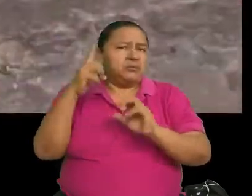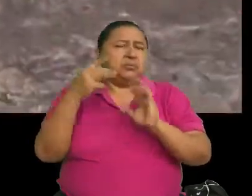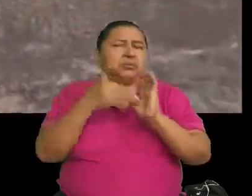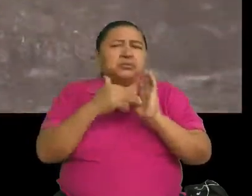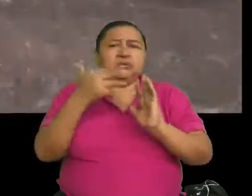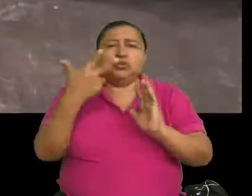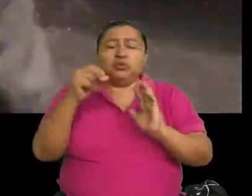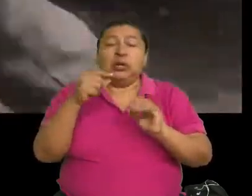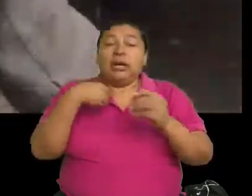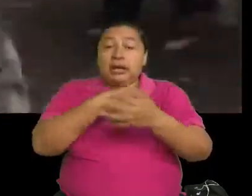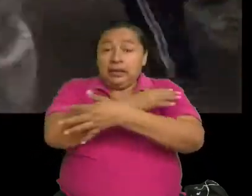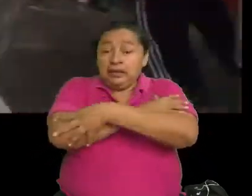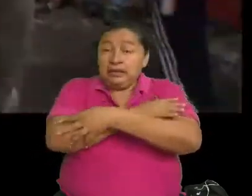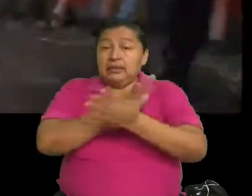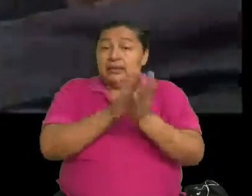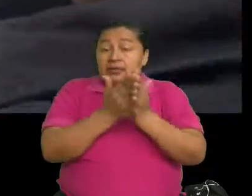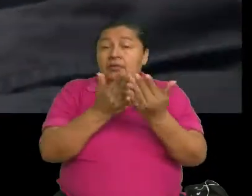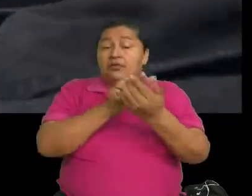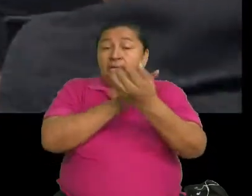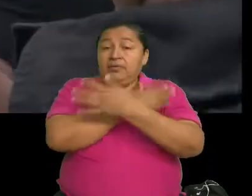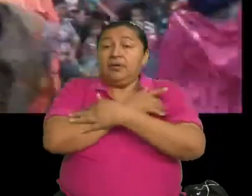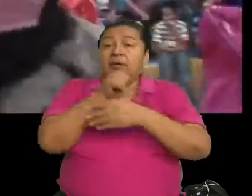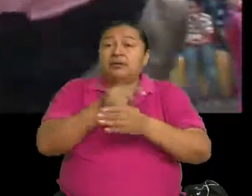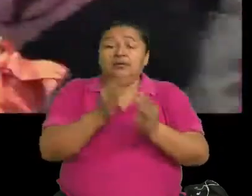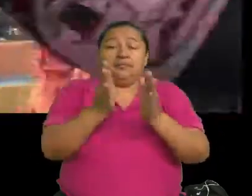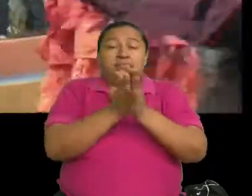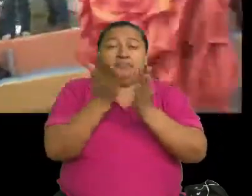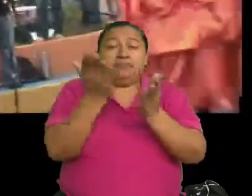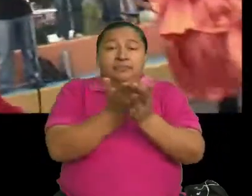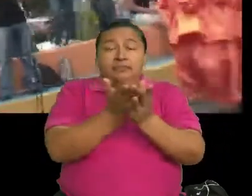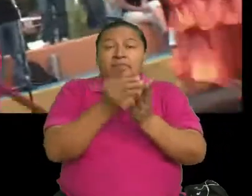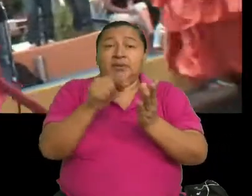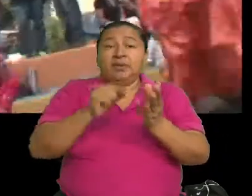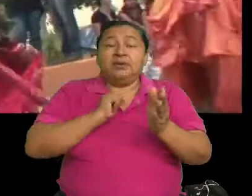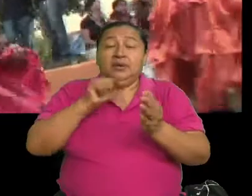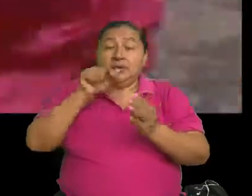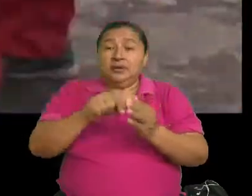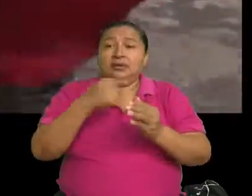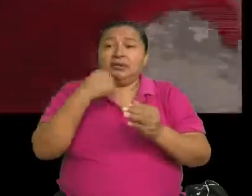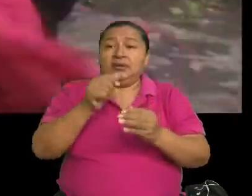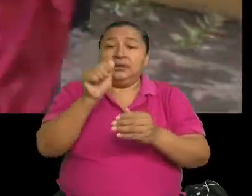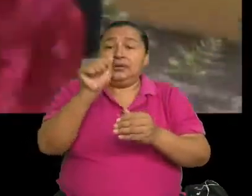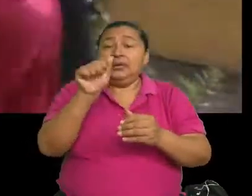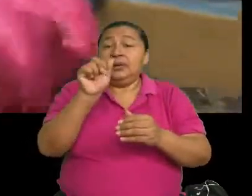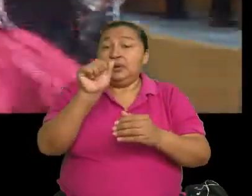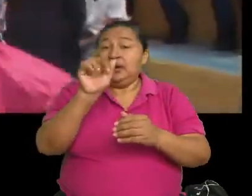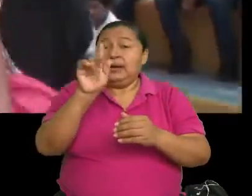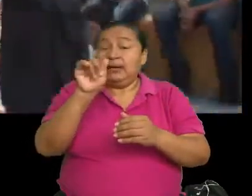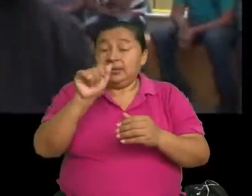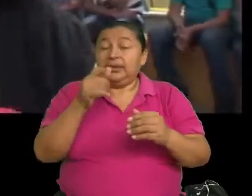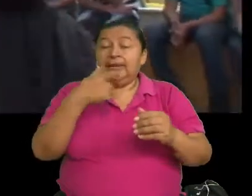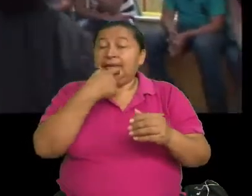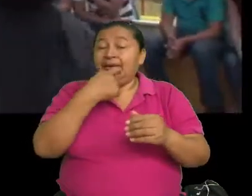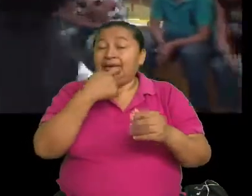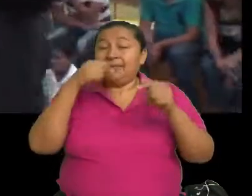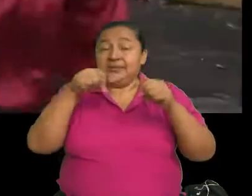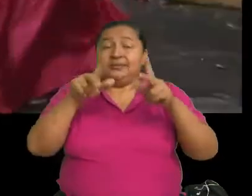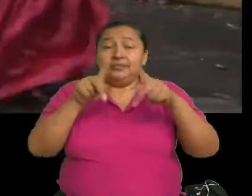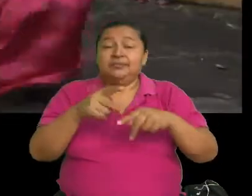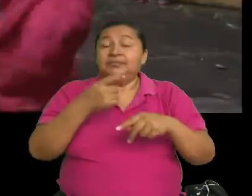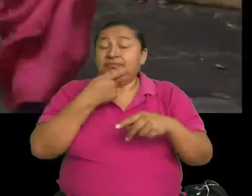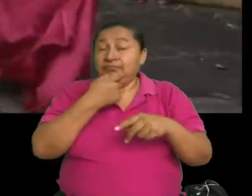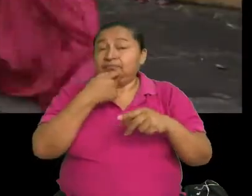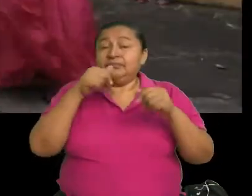libro Los Abrazos, ¿sí?, hay un artículo dedicado a Mario Montenegro. Okay. Se llama El Arte de la Risa. Sí, sí. Yo lo tengo. Nicaragüense, Mario. Sí,